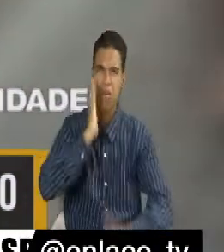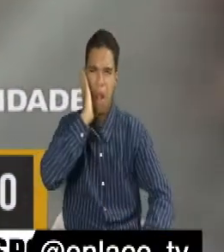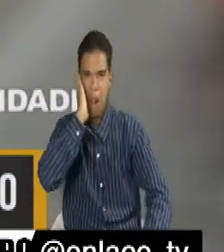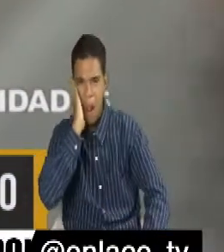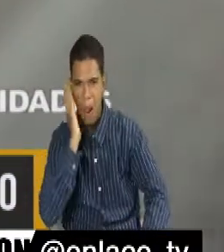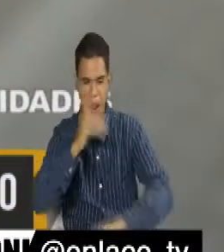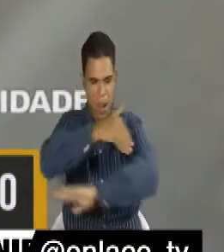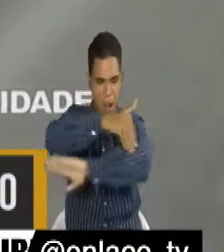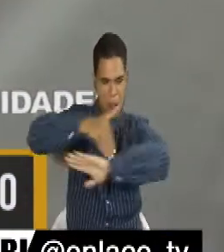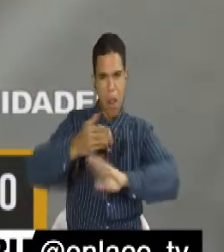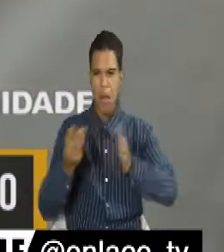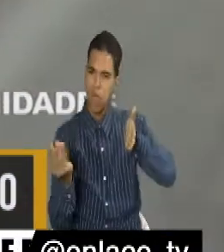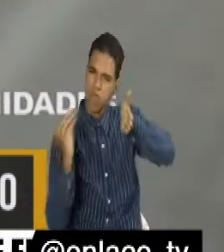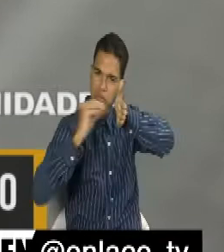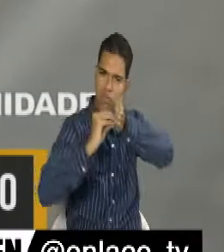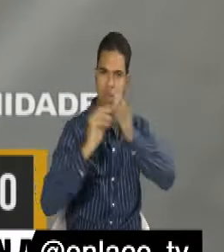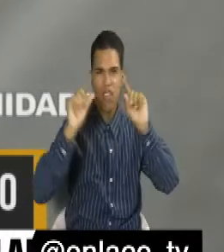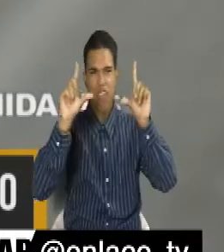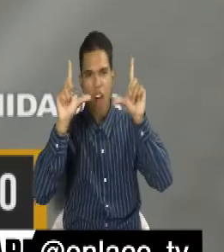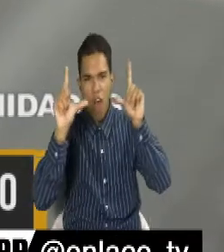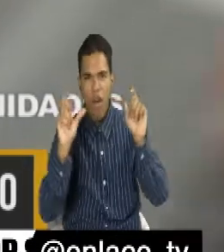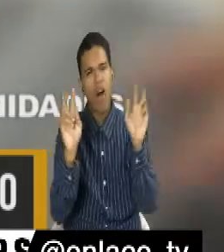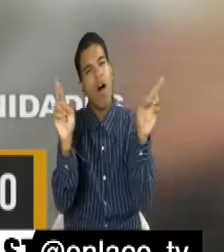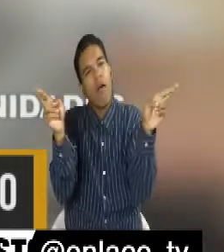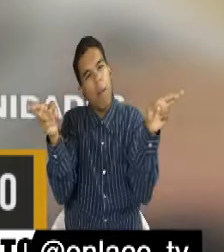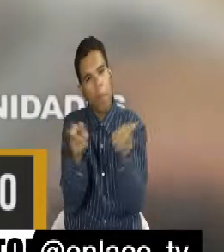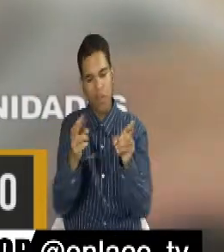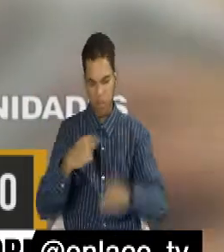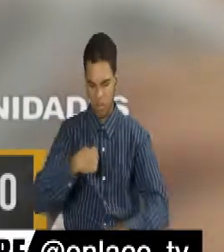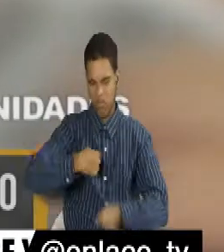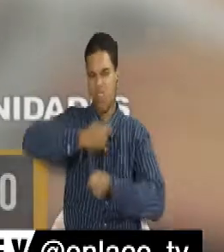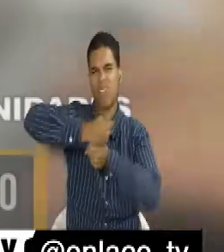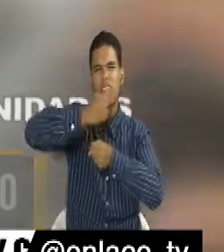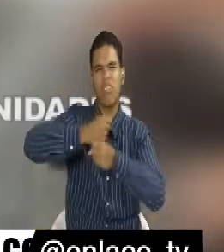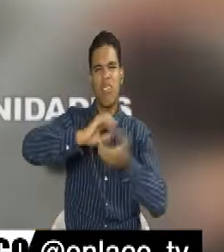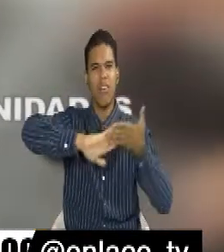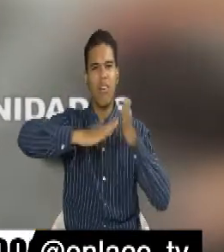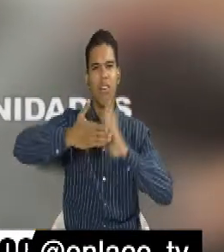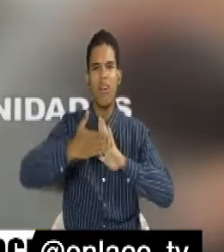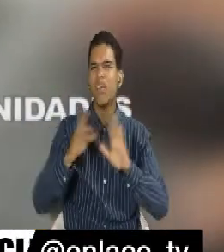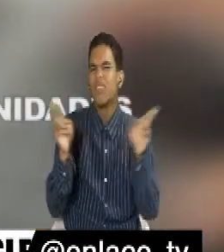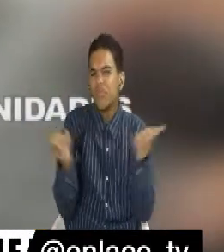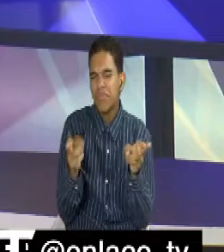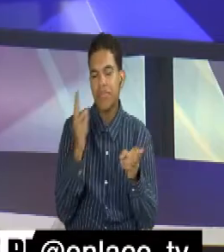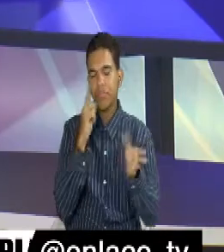anexar fotografía digital y un breve resumen de su trabajo con comunidades.